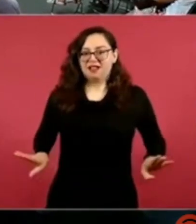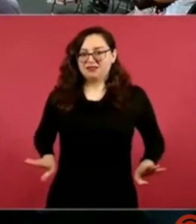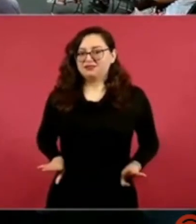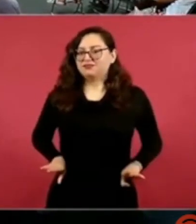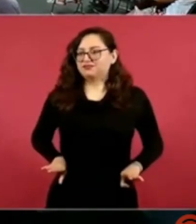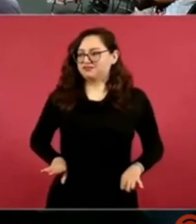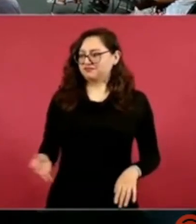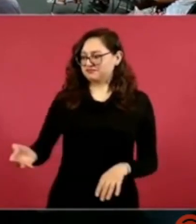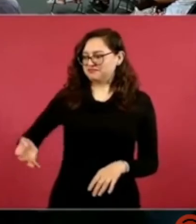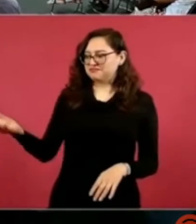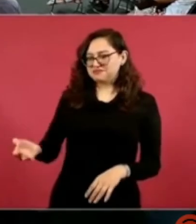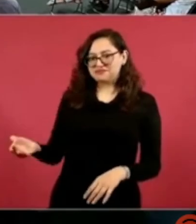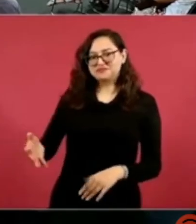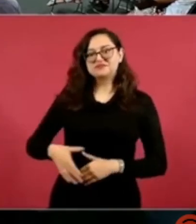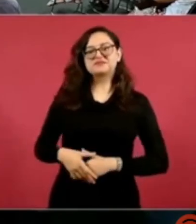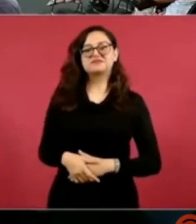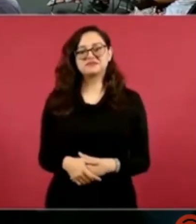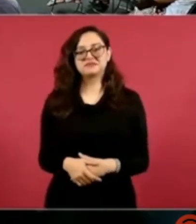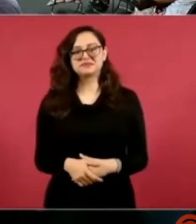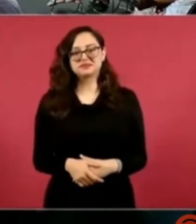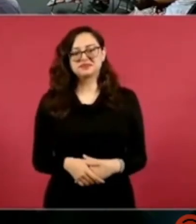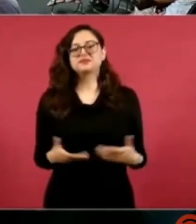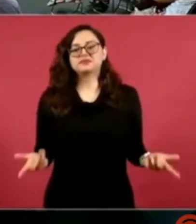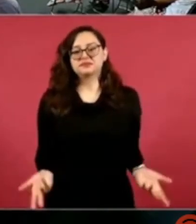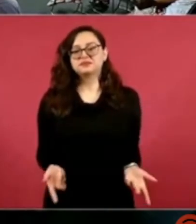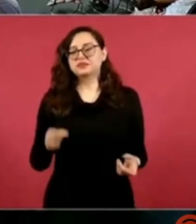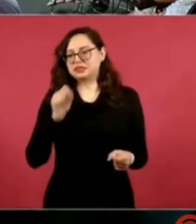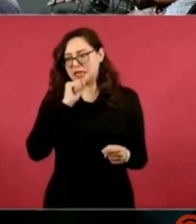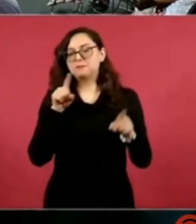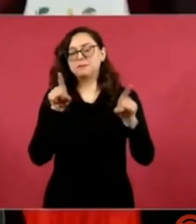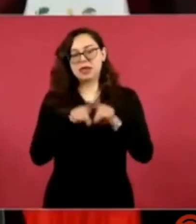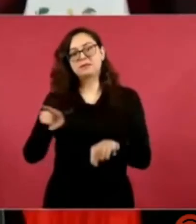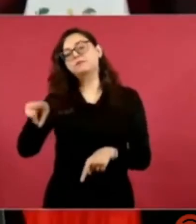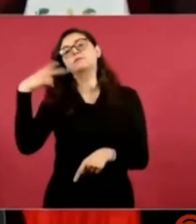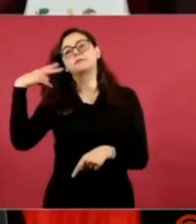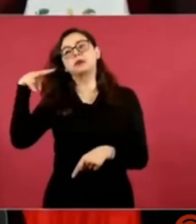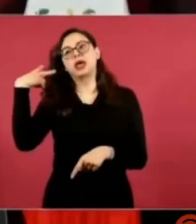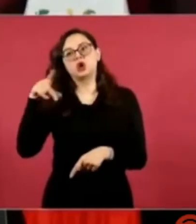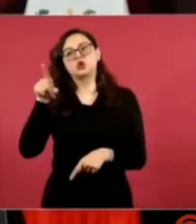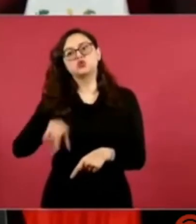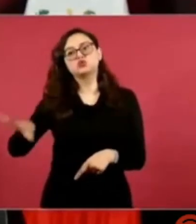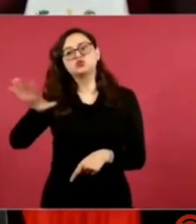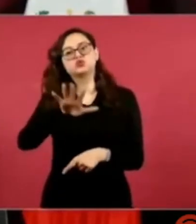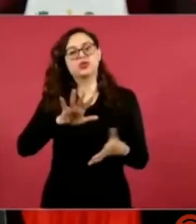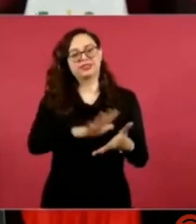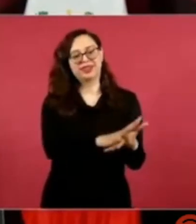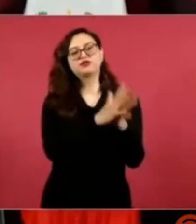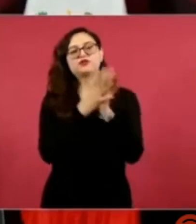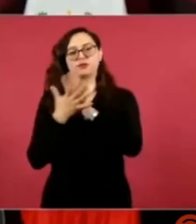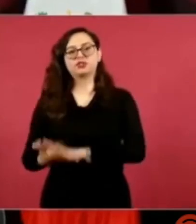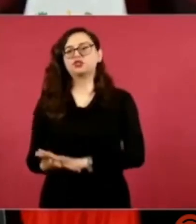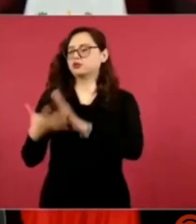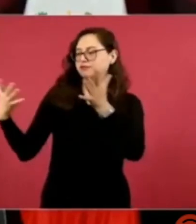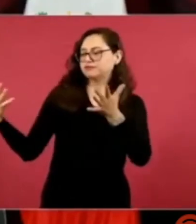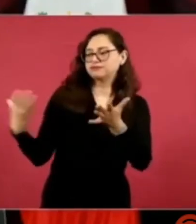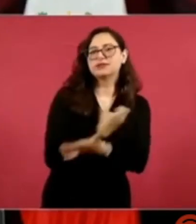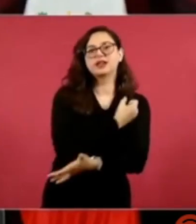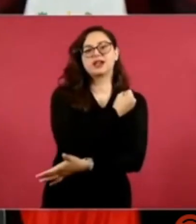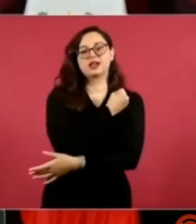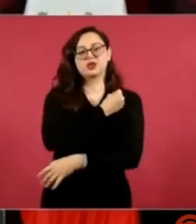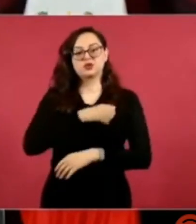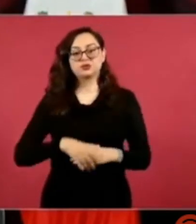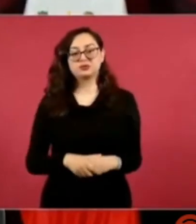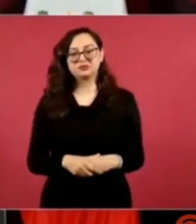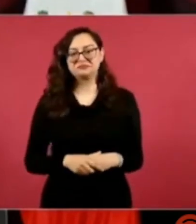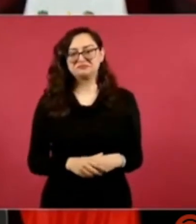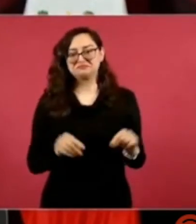Y ganó la transformación en el puerto de Veracruz. Y en todos